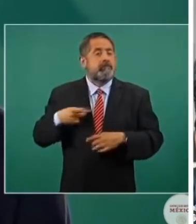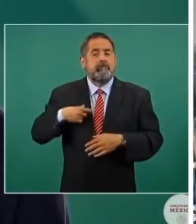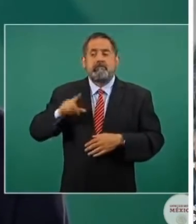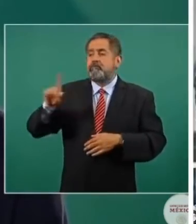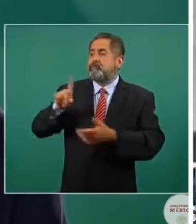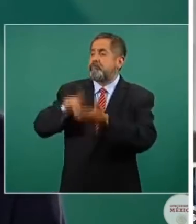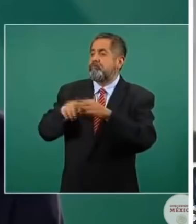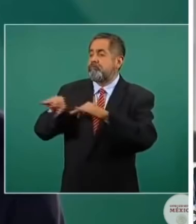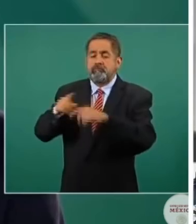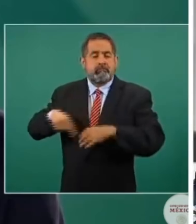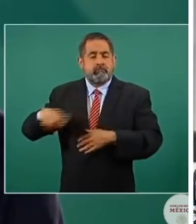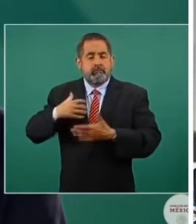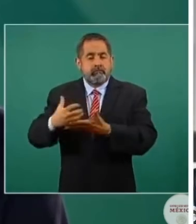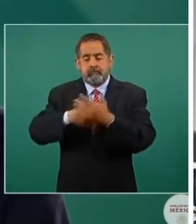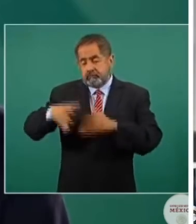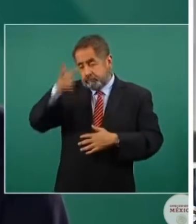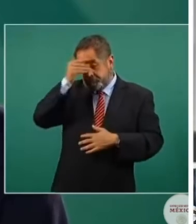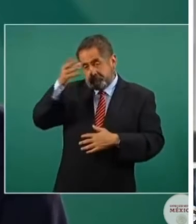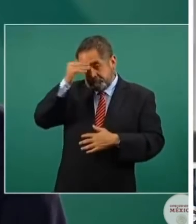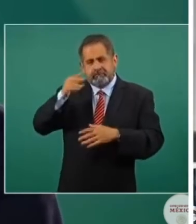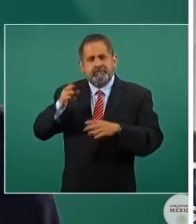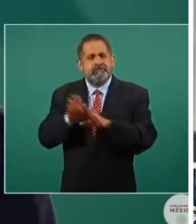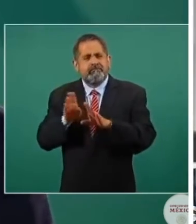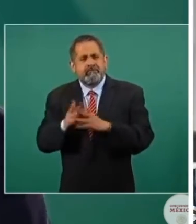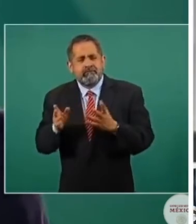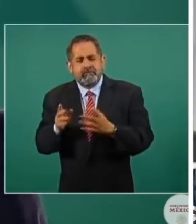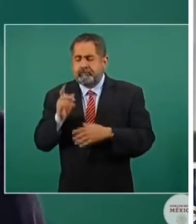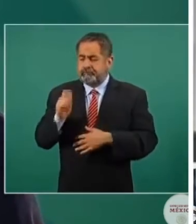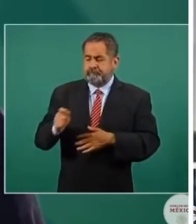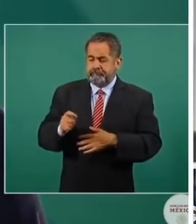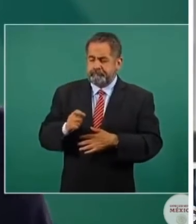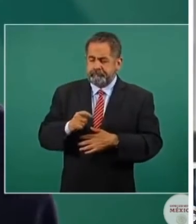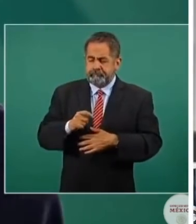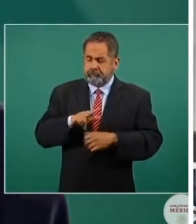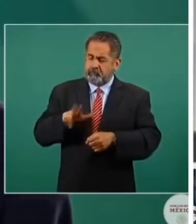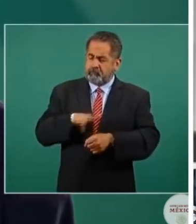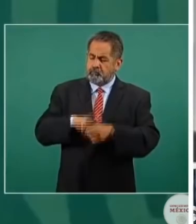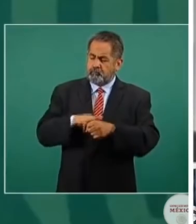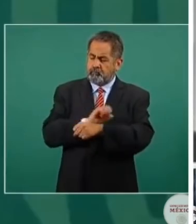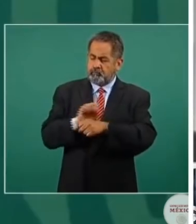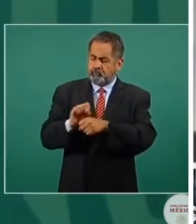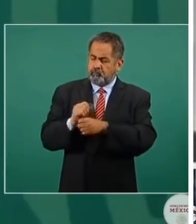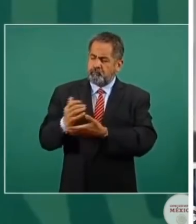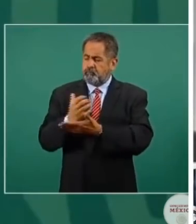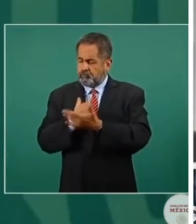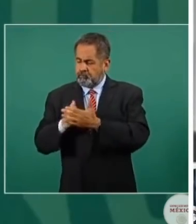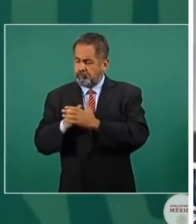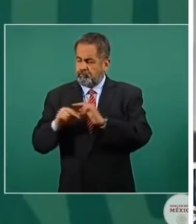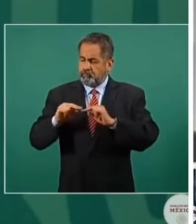Ahora vamos a ir a la conferencia, vamos a ver qué les contesta el presidente López Obrador a